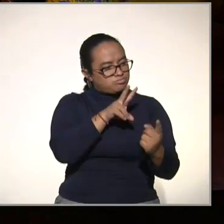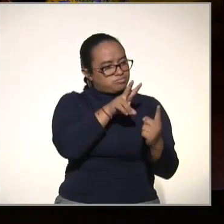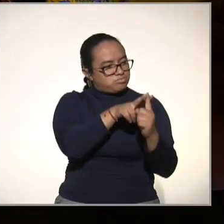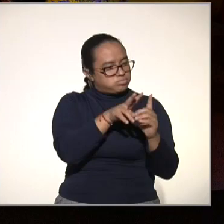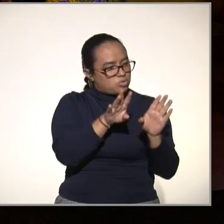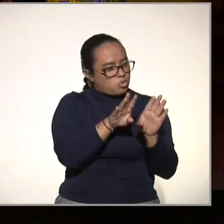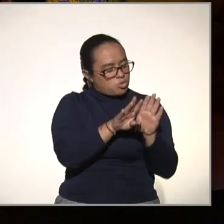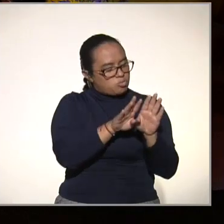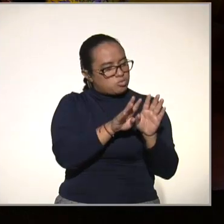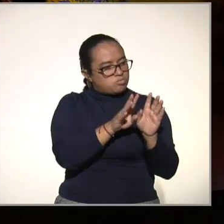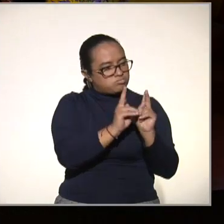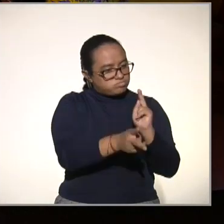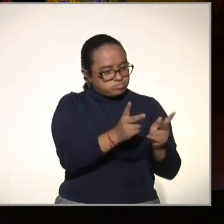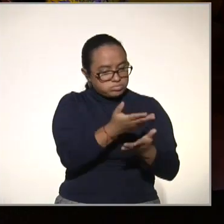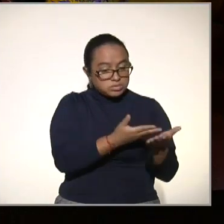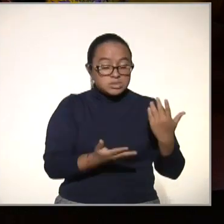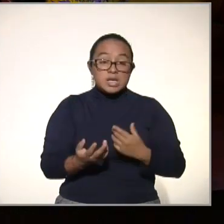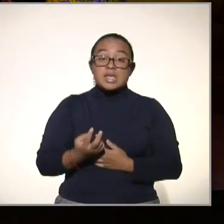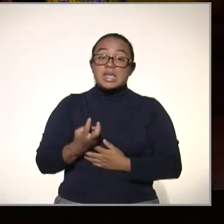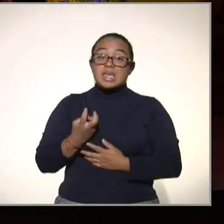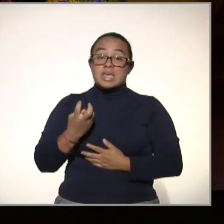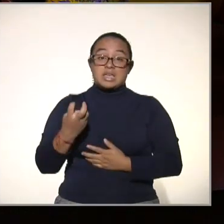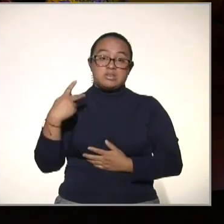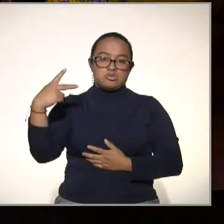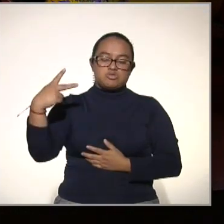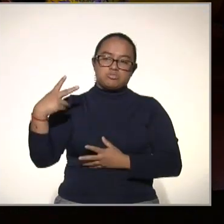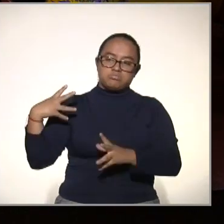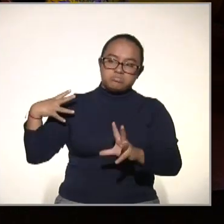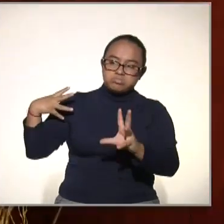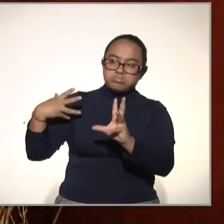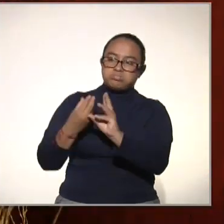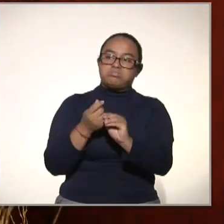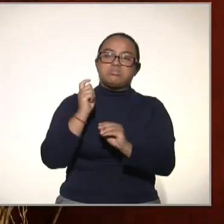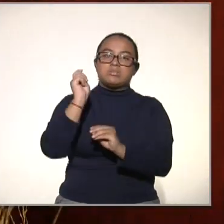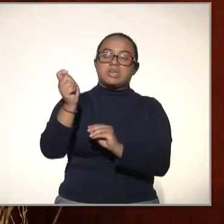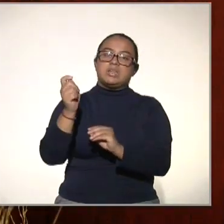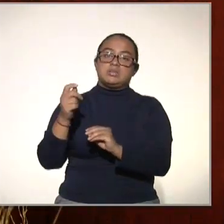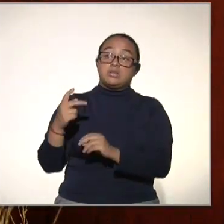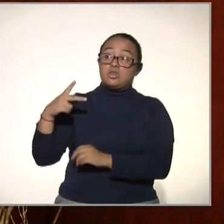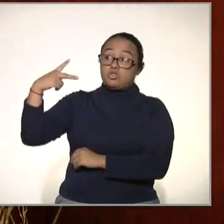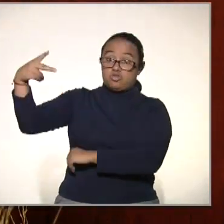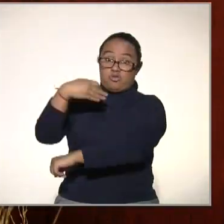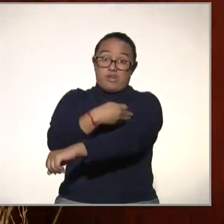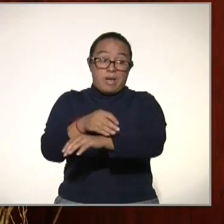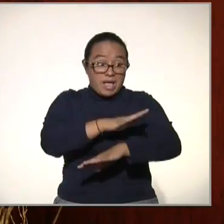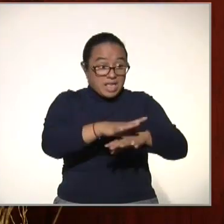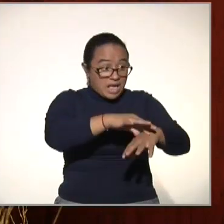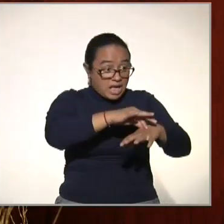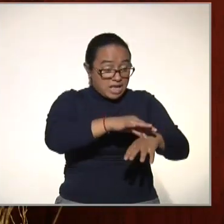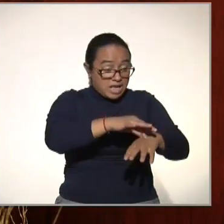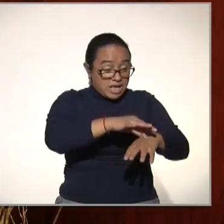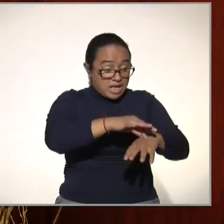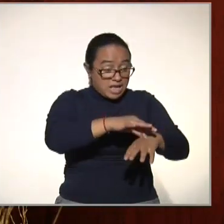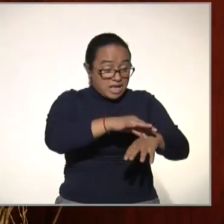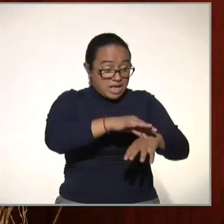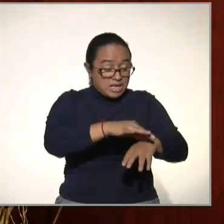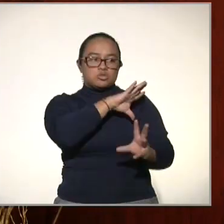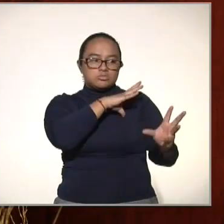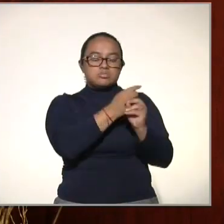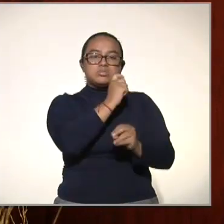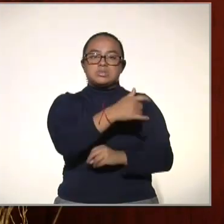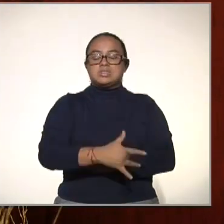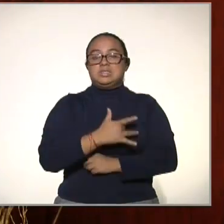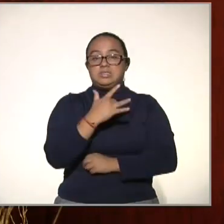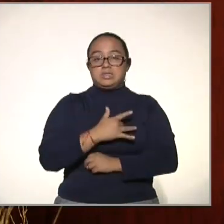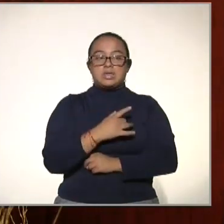también apostaría todo el proceso que ella ha vivido, a lo mejor no lo ha vivido su familia, y entonces también toca respetar que cada quien tiene un